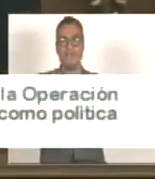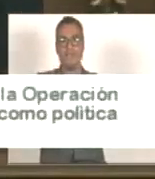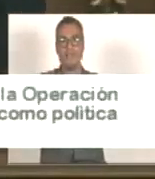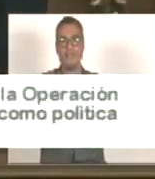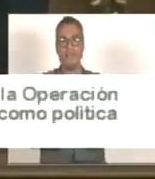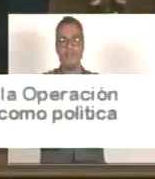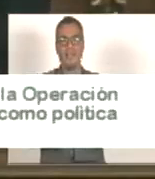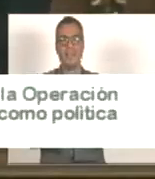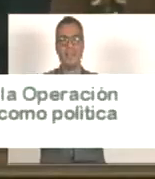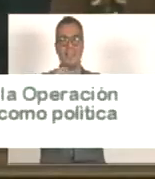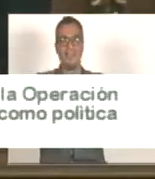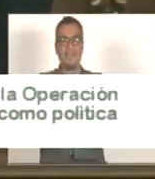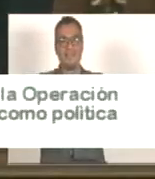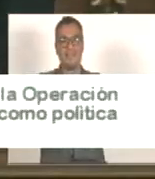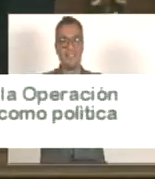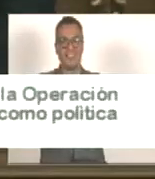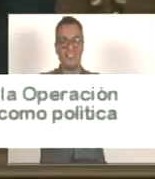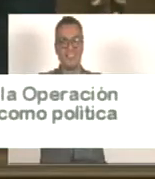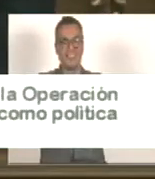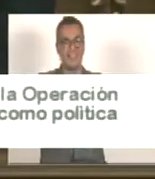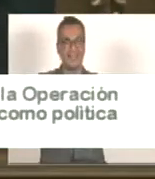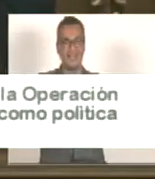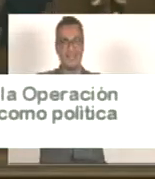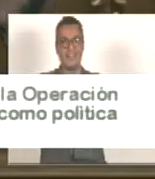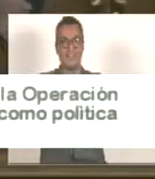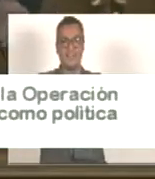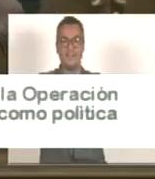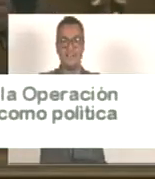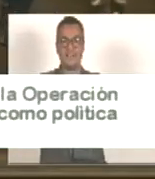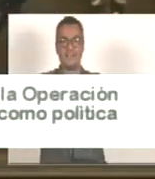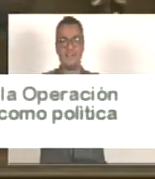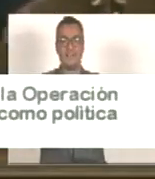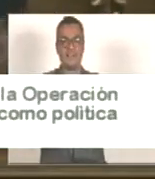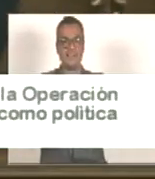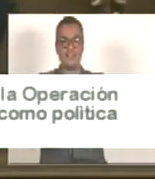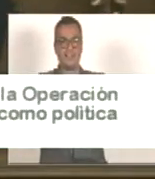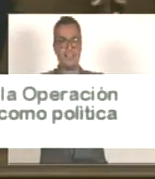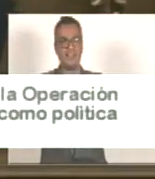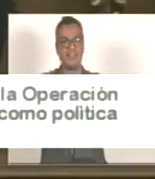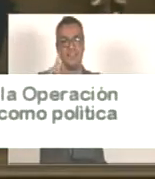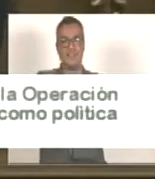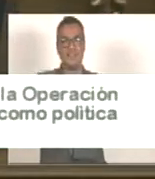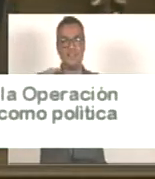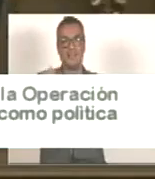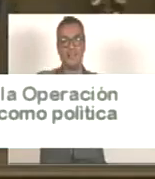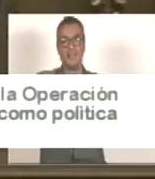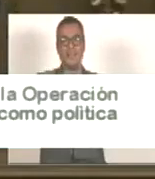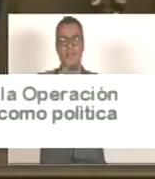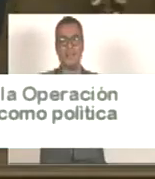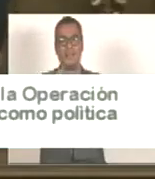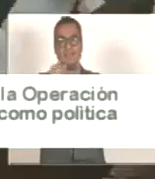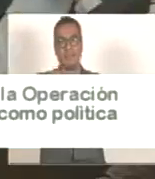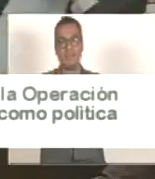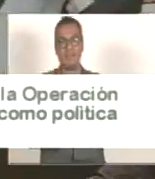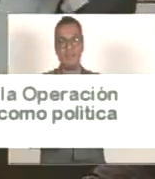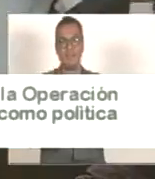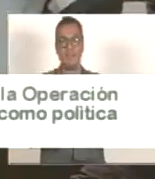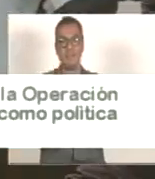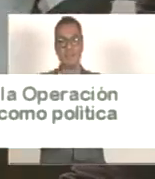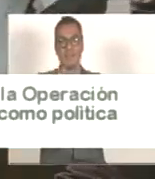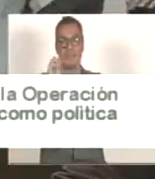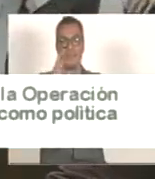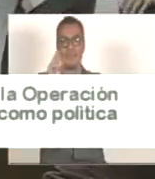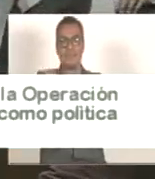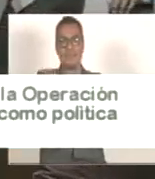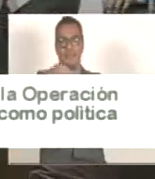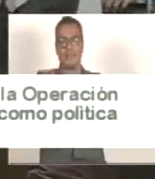beneficios, a través de la suspensión condicional del proceso o de la pena. Eso también lo hemos impulsado desde esta Asamblea